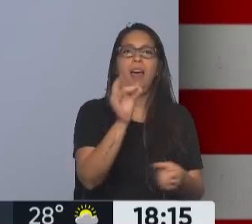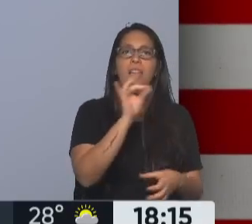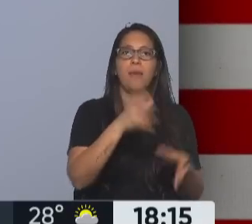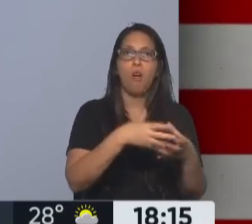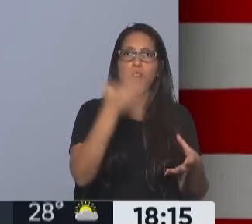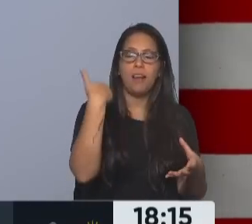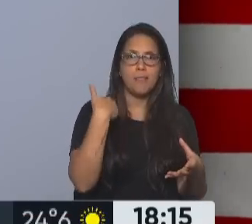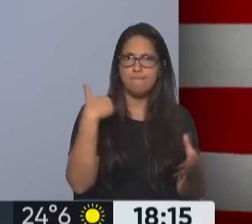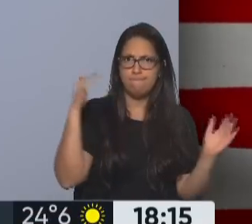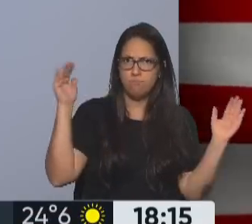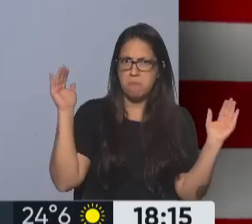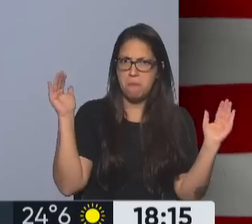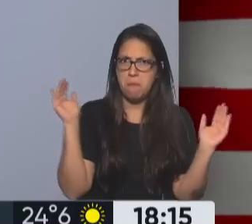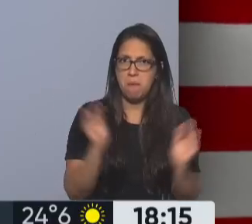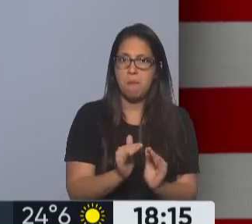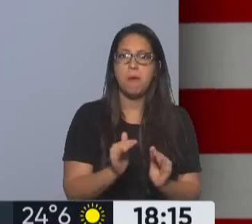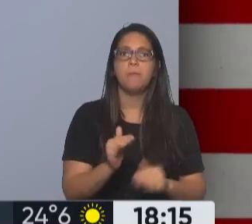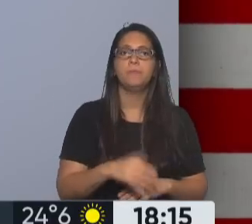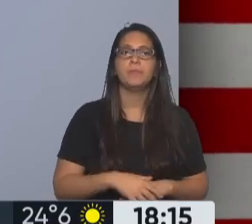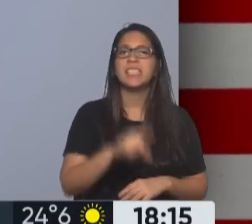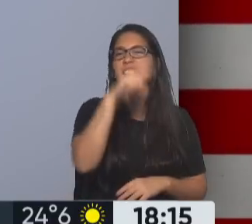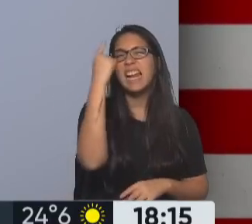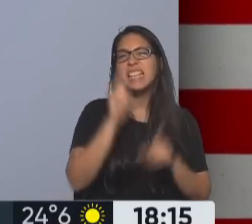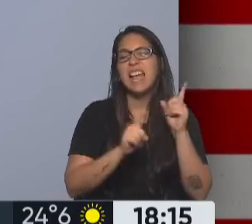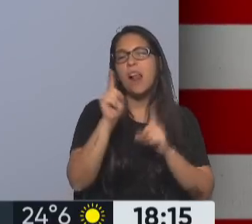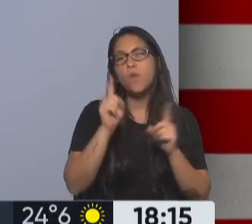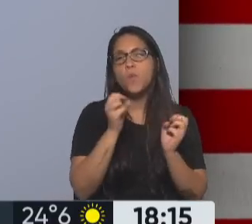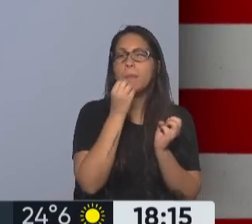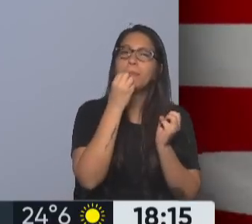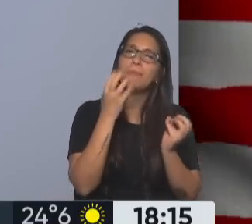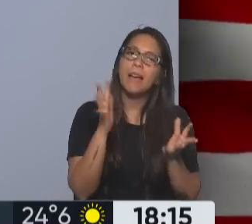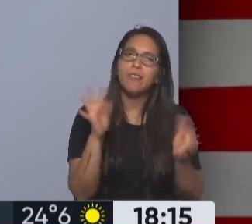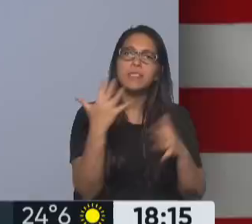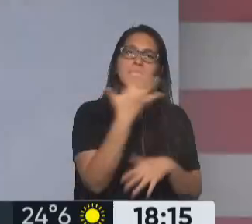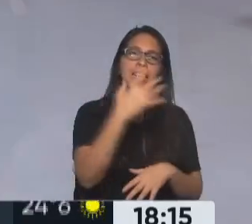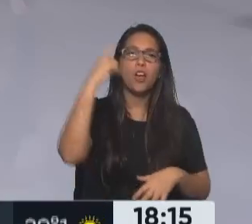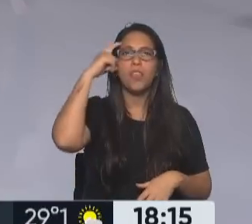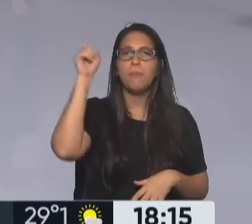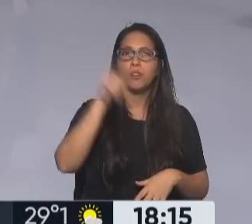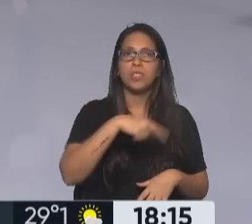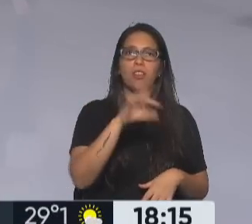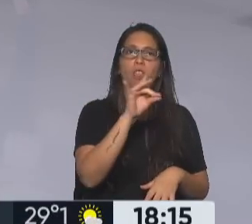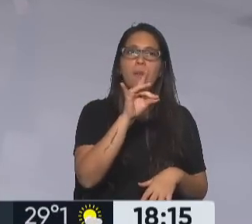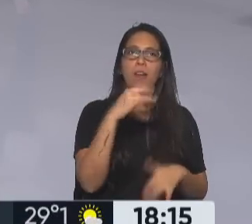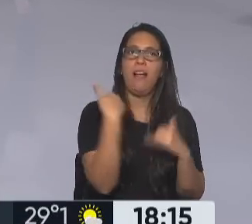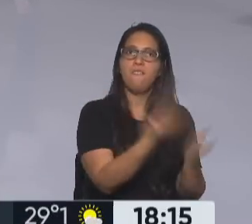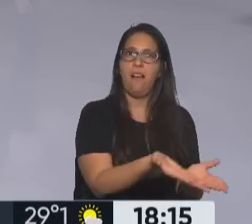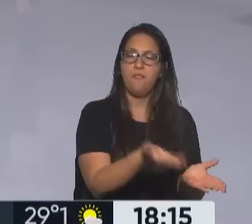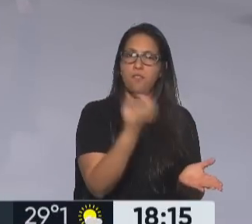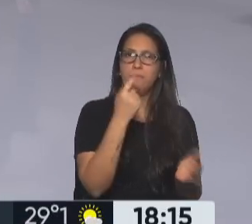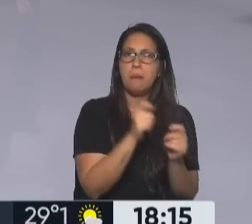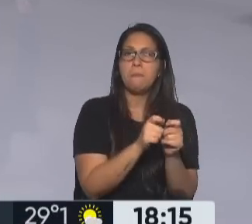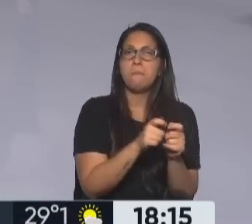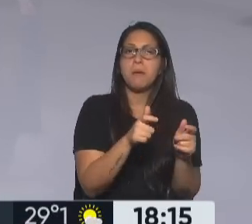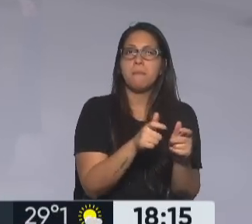el 2020 y bueno, un poquito más en celeste, algunos que mejoraron en un 5 y un 10% los demócratas con respecto,